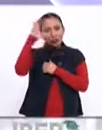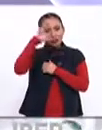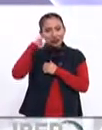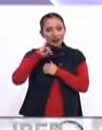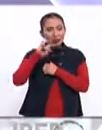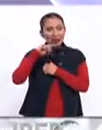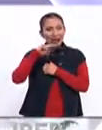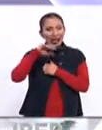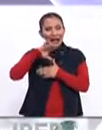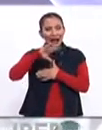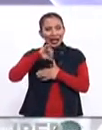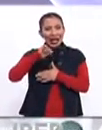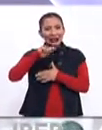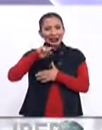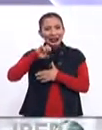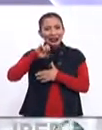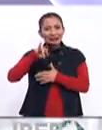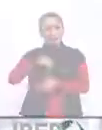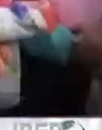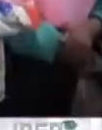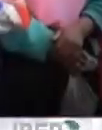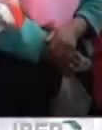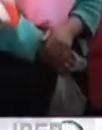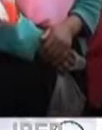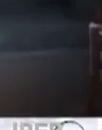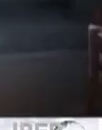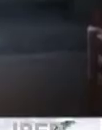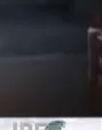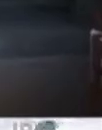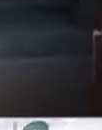y Culturales Iberoamericanas, ATEI.